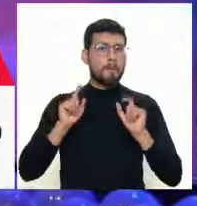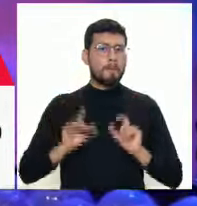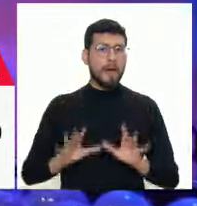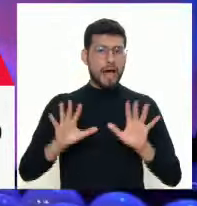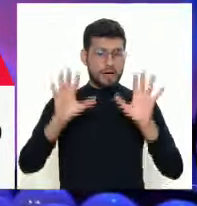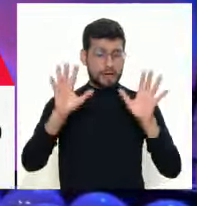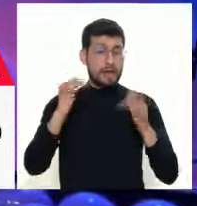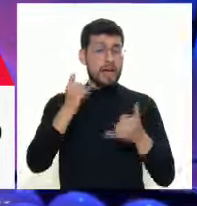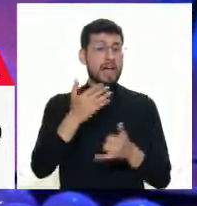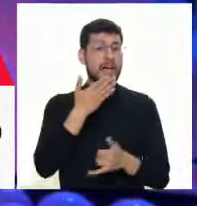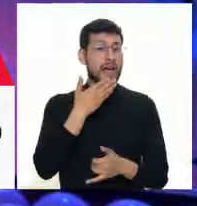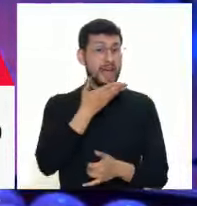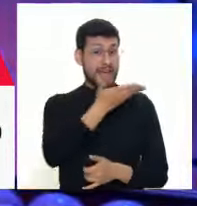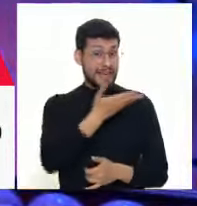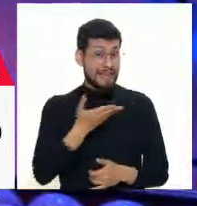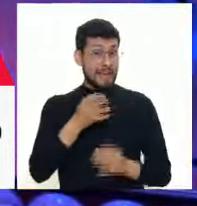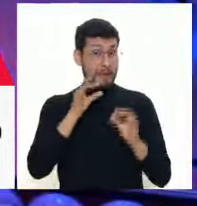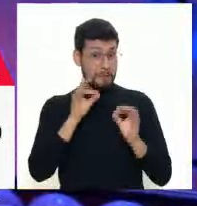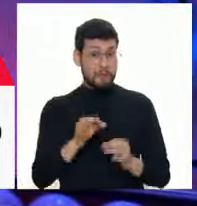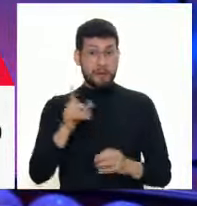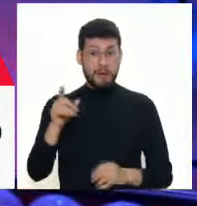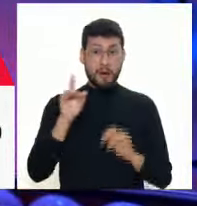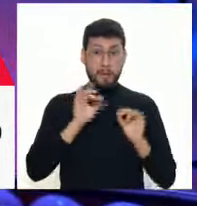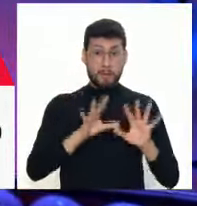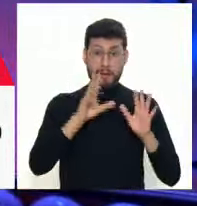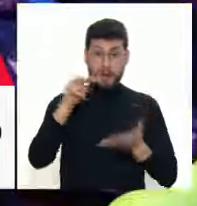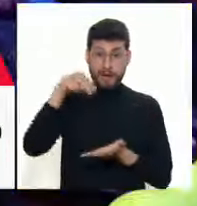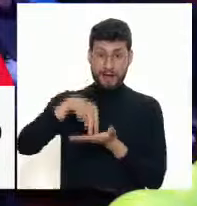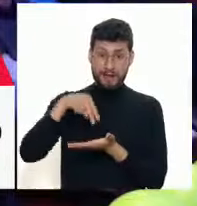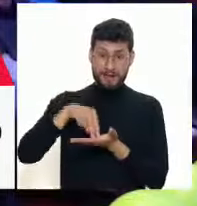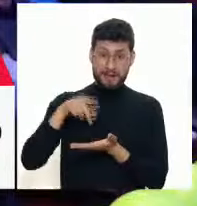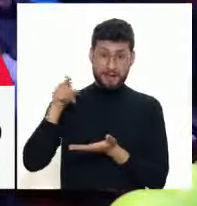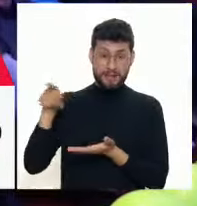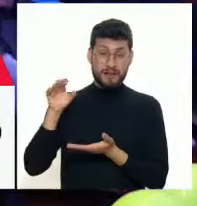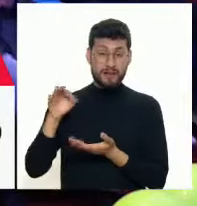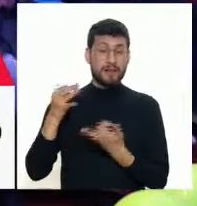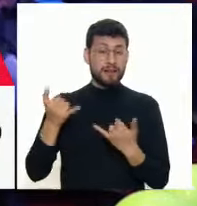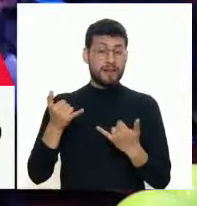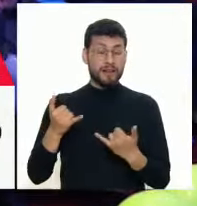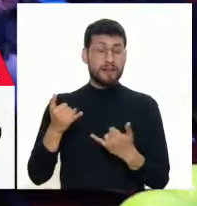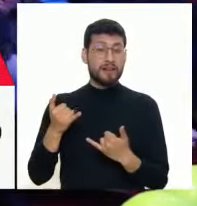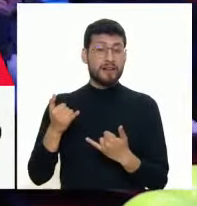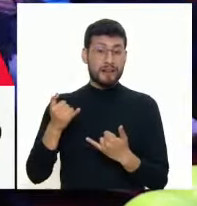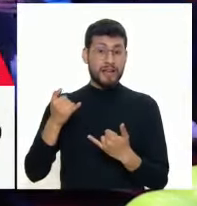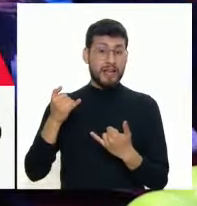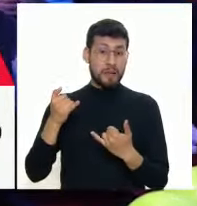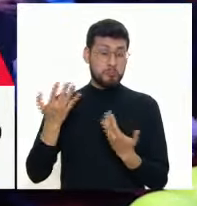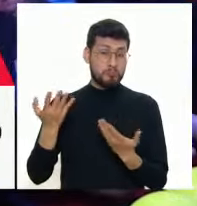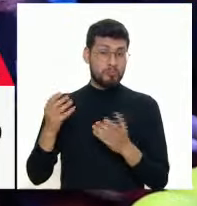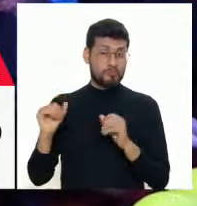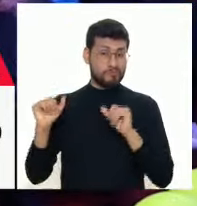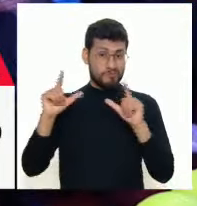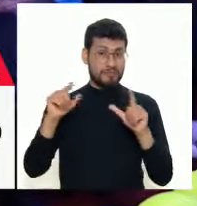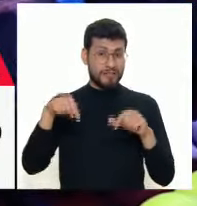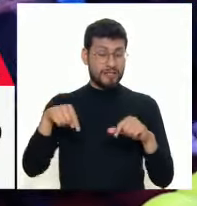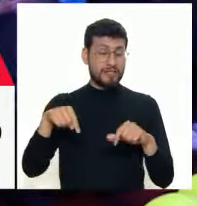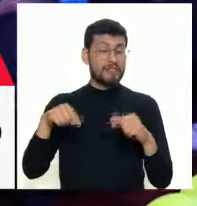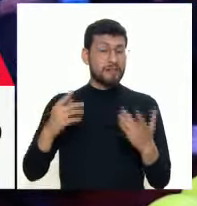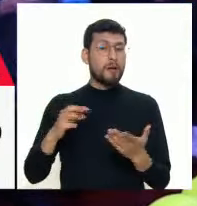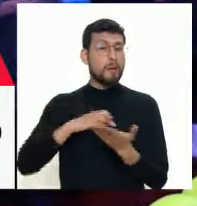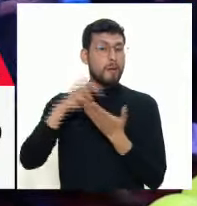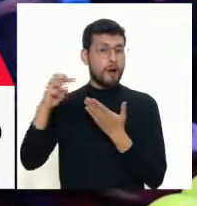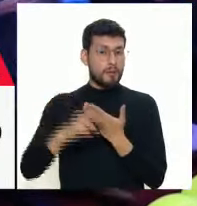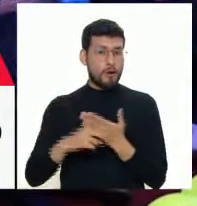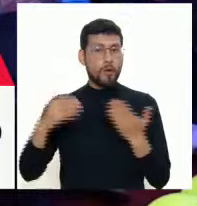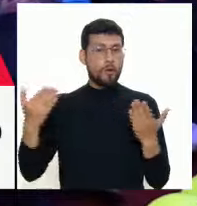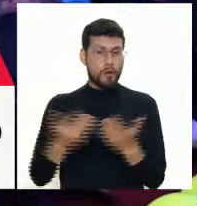a invitación del mago que se encuentra acá en esta actividad de lanzamiento